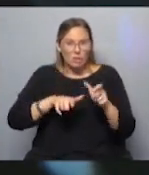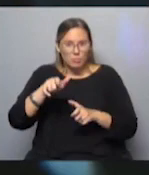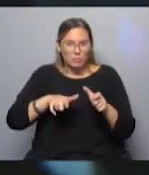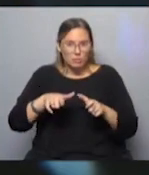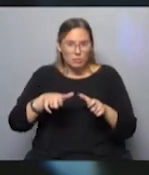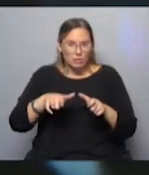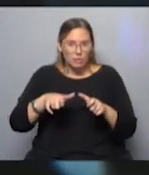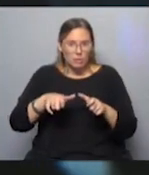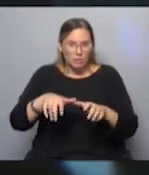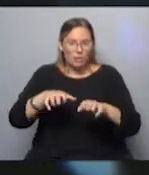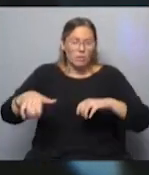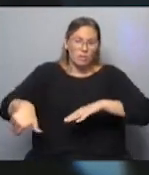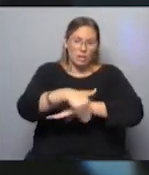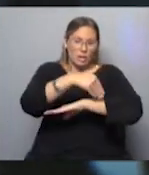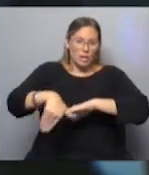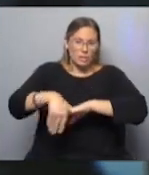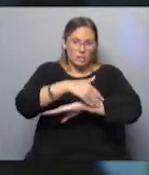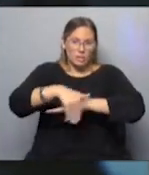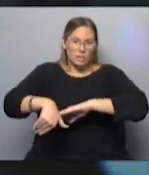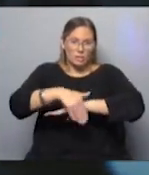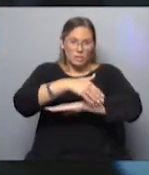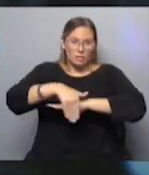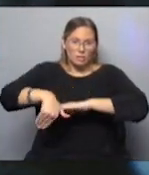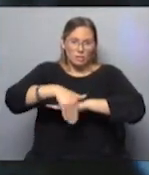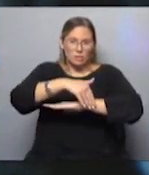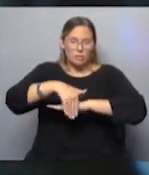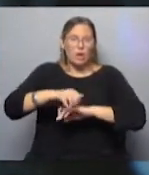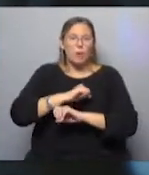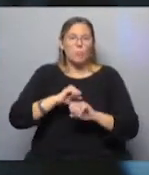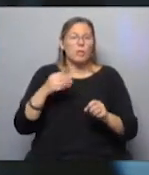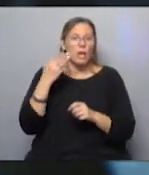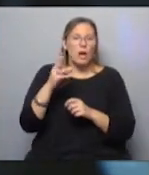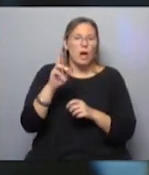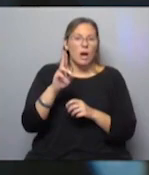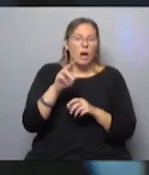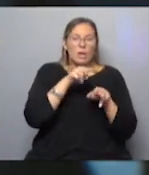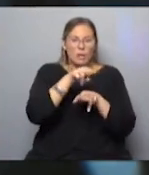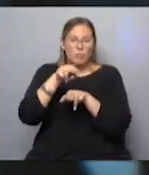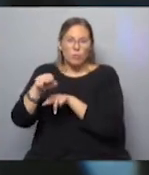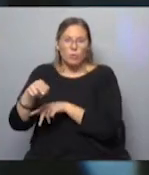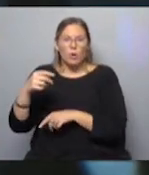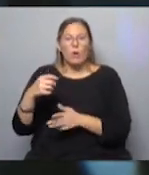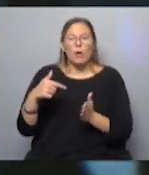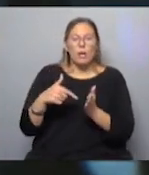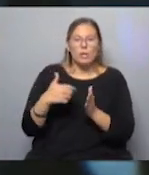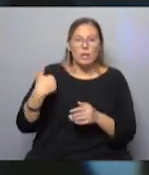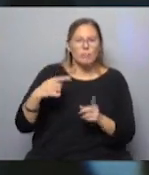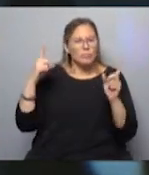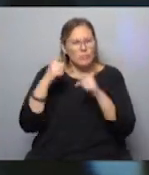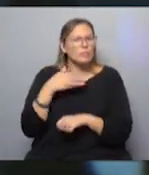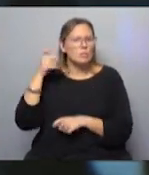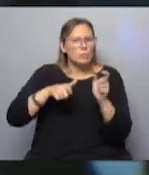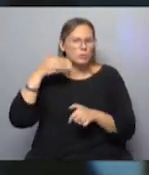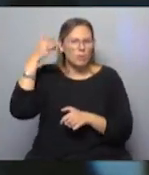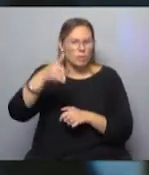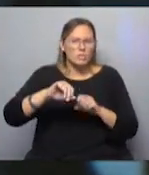hace vida de calle éste pueda ir a los refugios en buenos aires cuesta mucho que la gente vaya al refugio